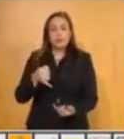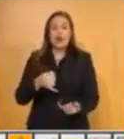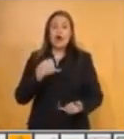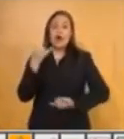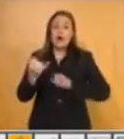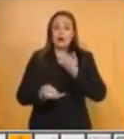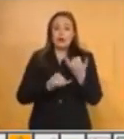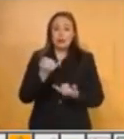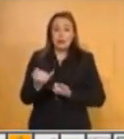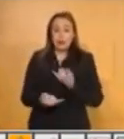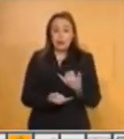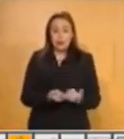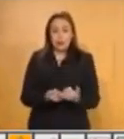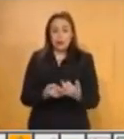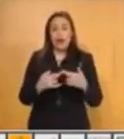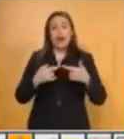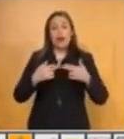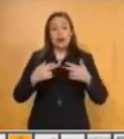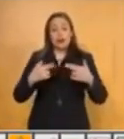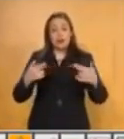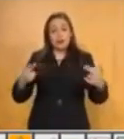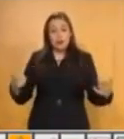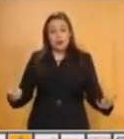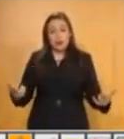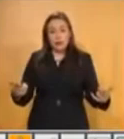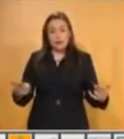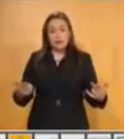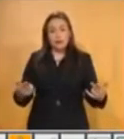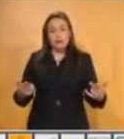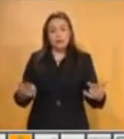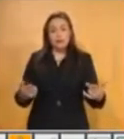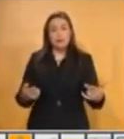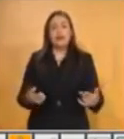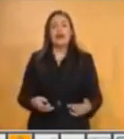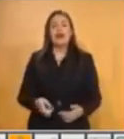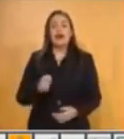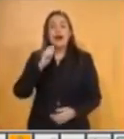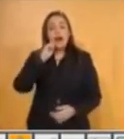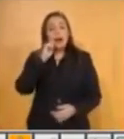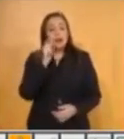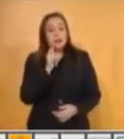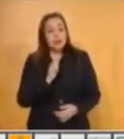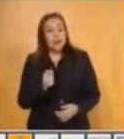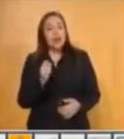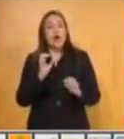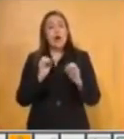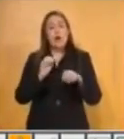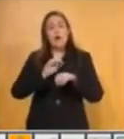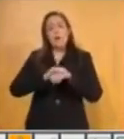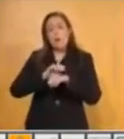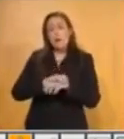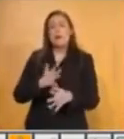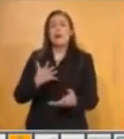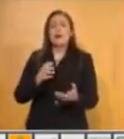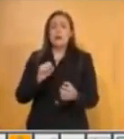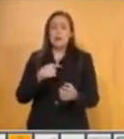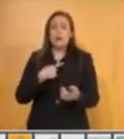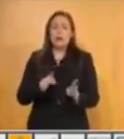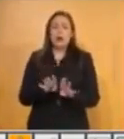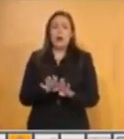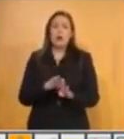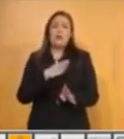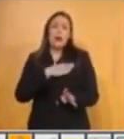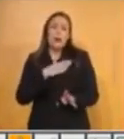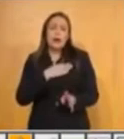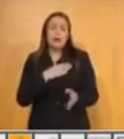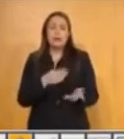juguetón, generous, generoso, friendly, amigable o también podemos traducirlo como amable, humble,